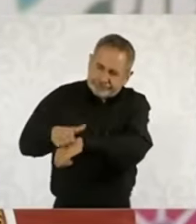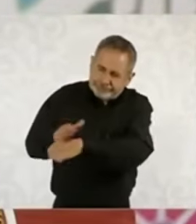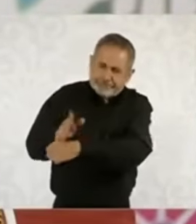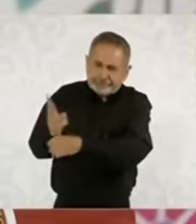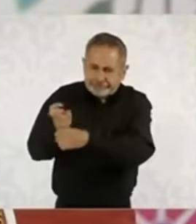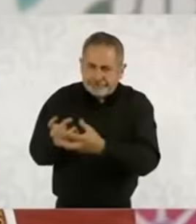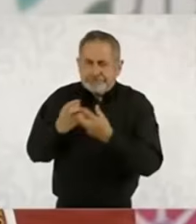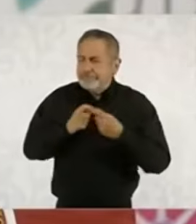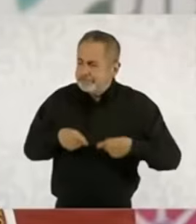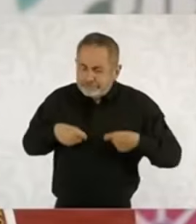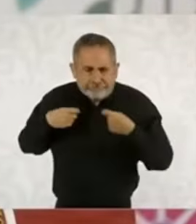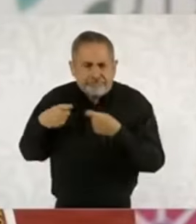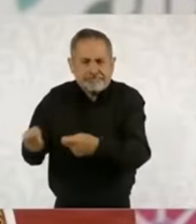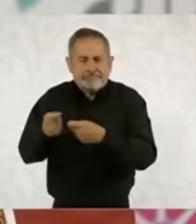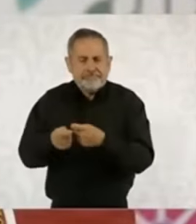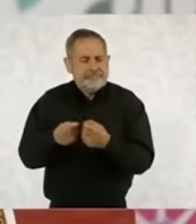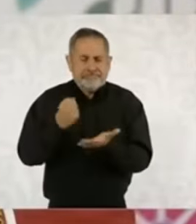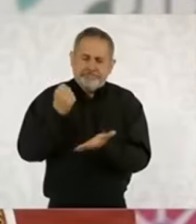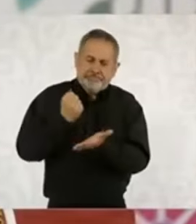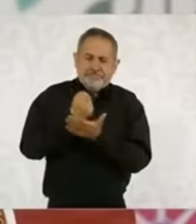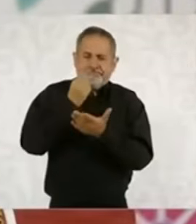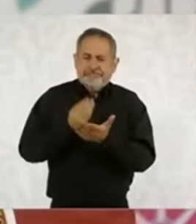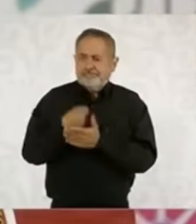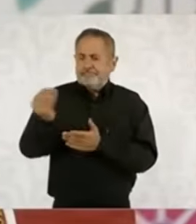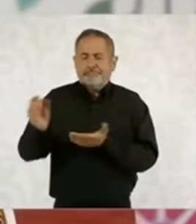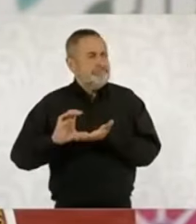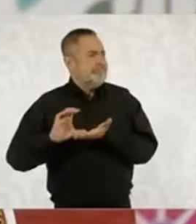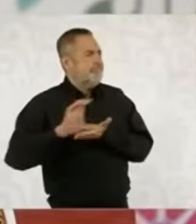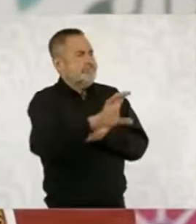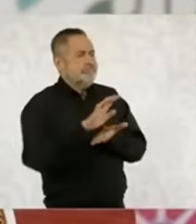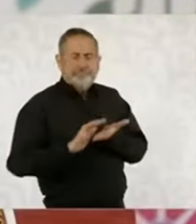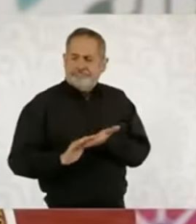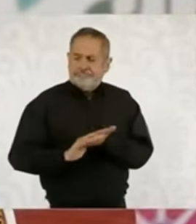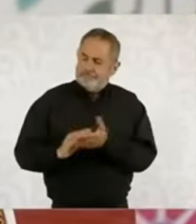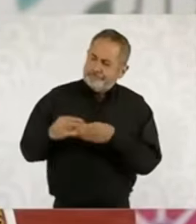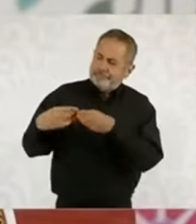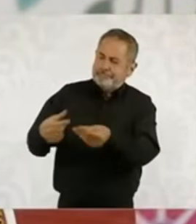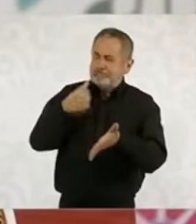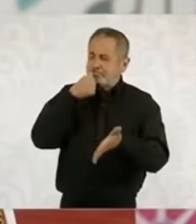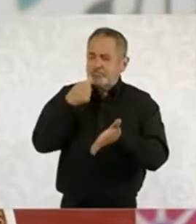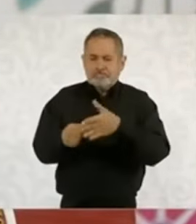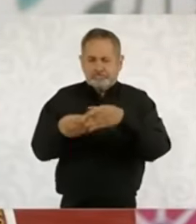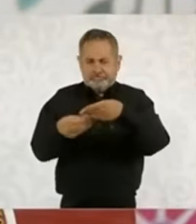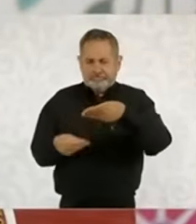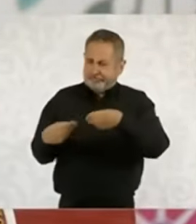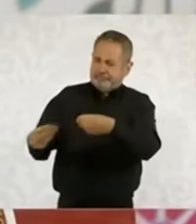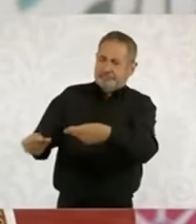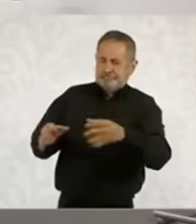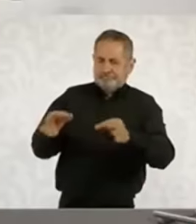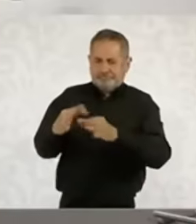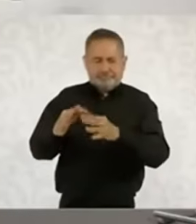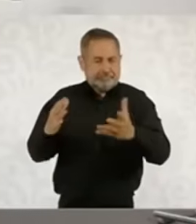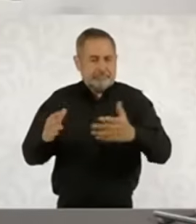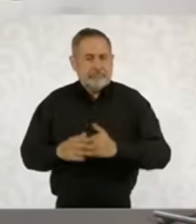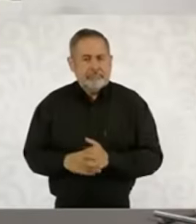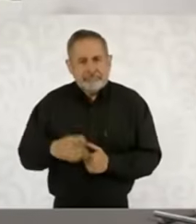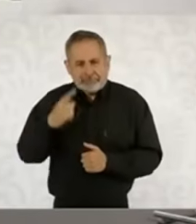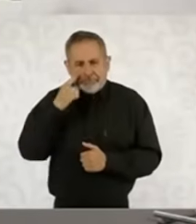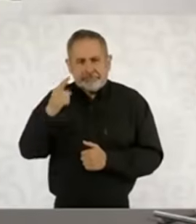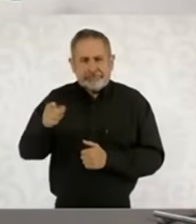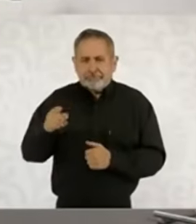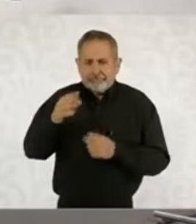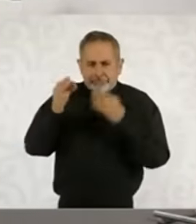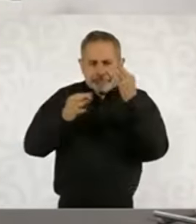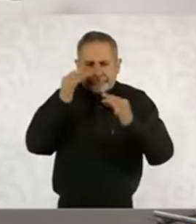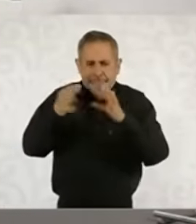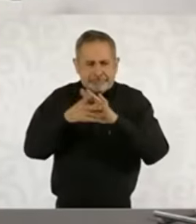para entregarles su constancia de finiquito de crédito o su carta de beneficios. ¿Me permito compartir parte de nuestra